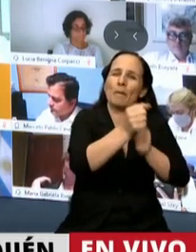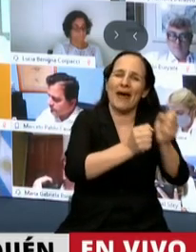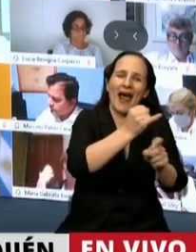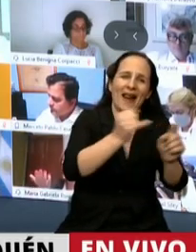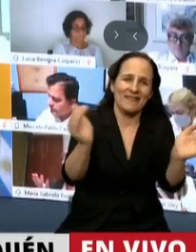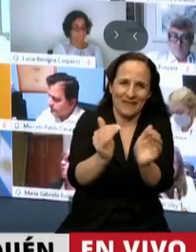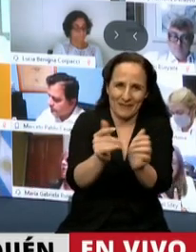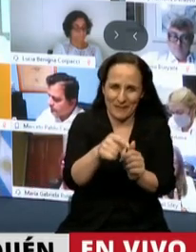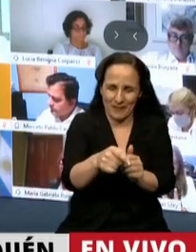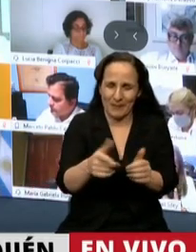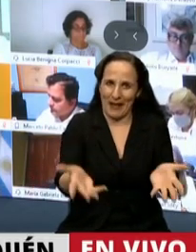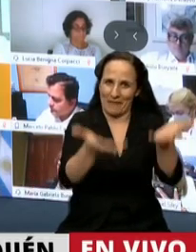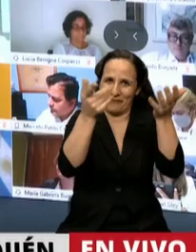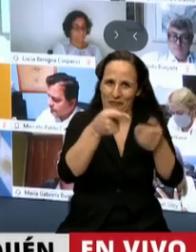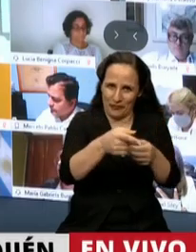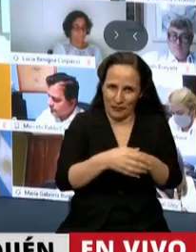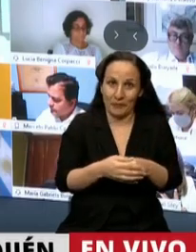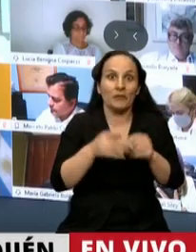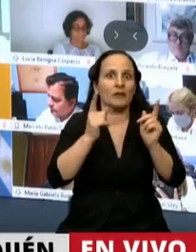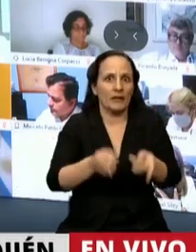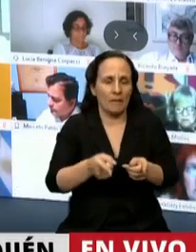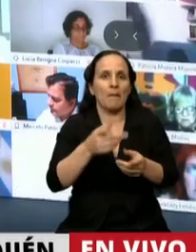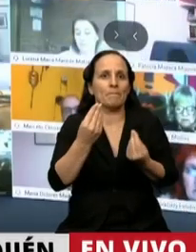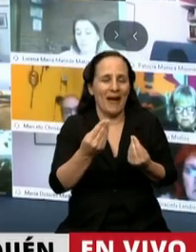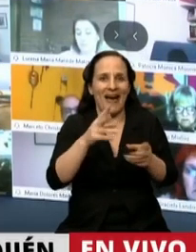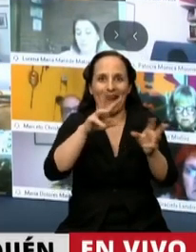pequeñas y medianas empresas y a toda la industria de la